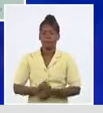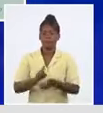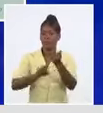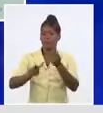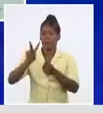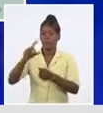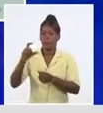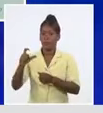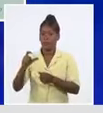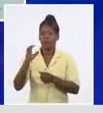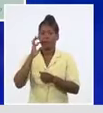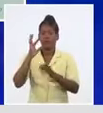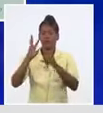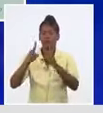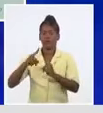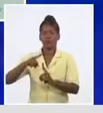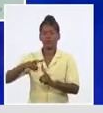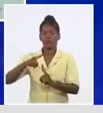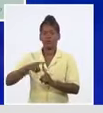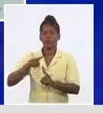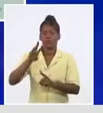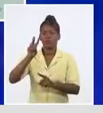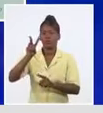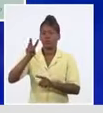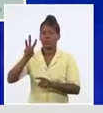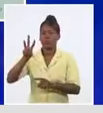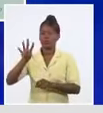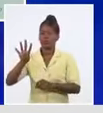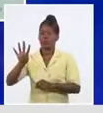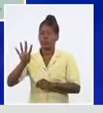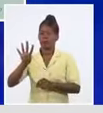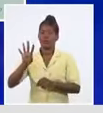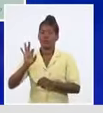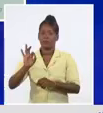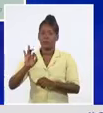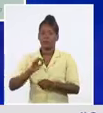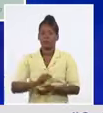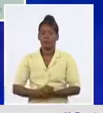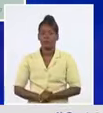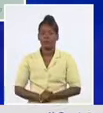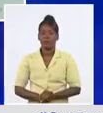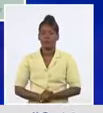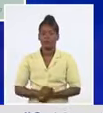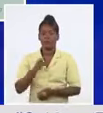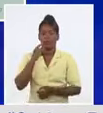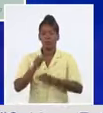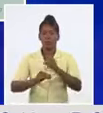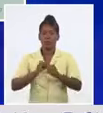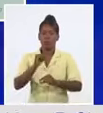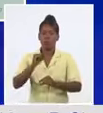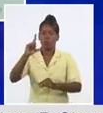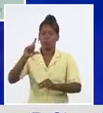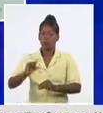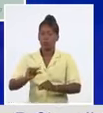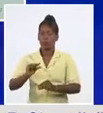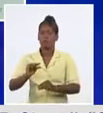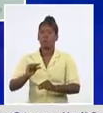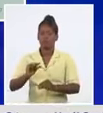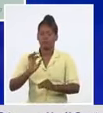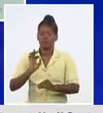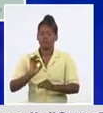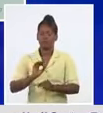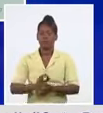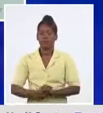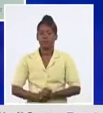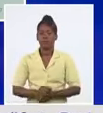acumulado total de 234 casos autóctonos, 44 casos menos en relación con la jornada anterior y con